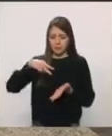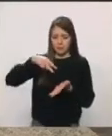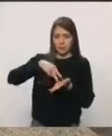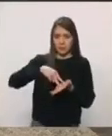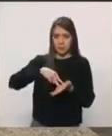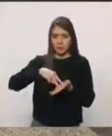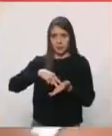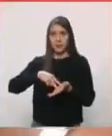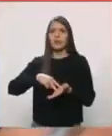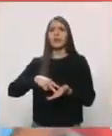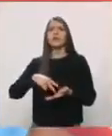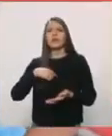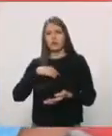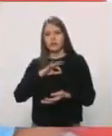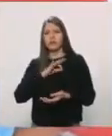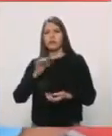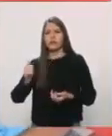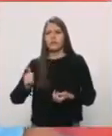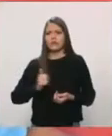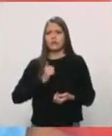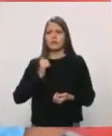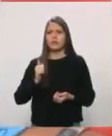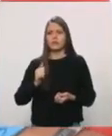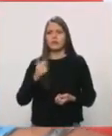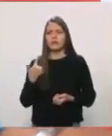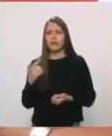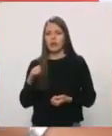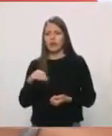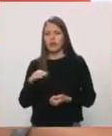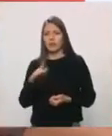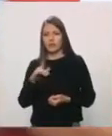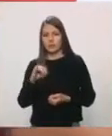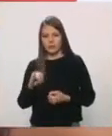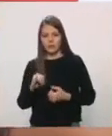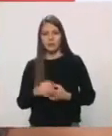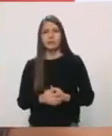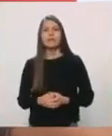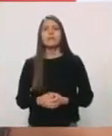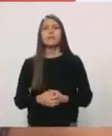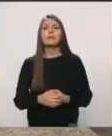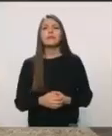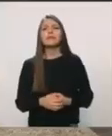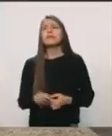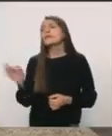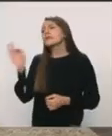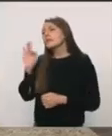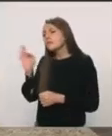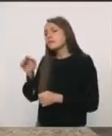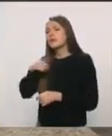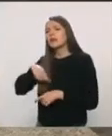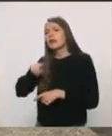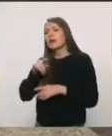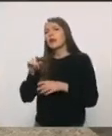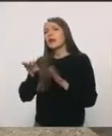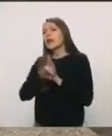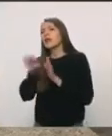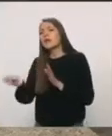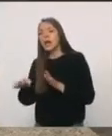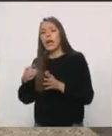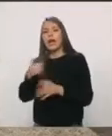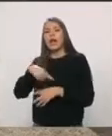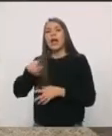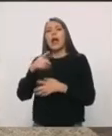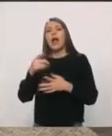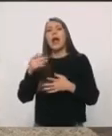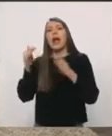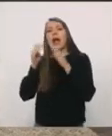puedo aprovechar y hacer la maniobra de Heimlich, ¿no?, que Diego, vamos a poner un supuesto. Estamos en casa, por aquí anda el niño jugando, de pronto a lo mejor